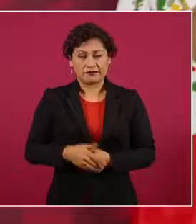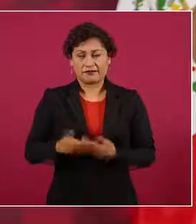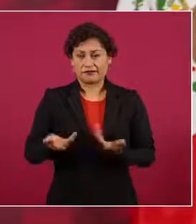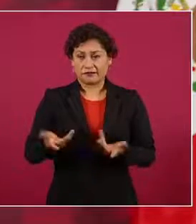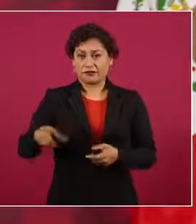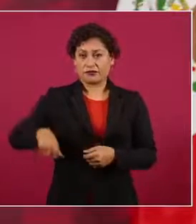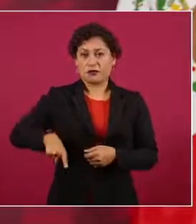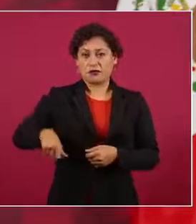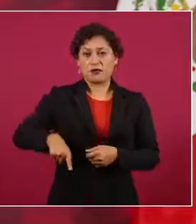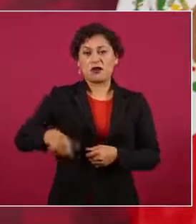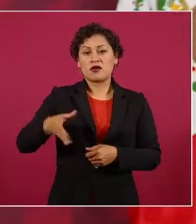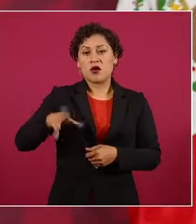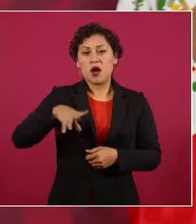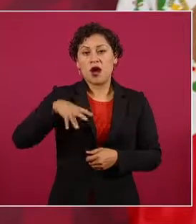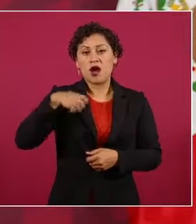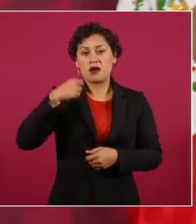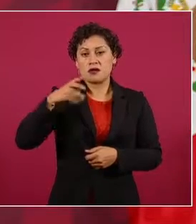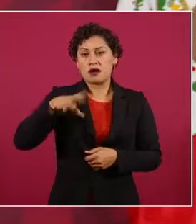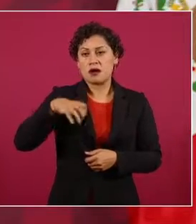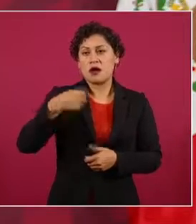recuperar